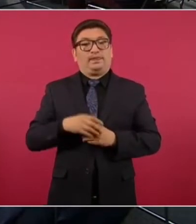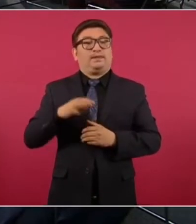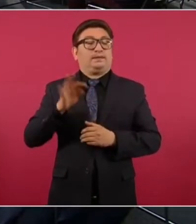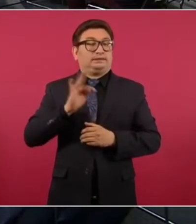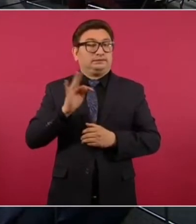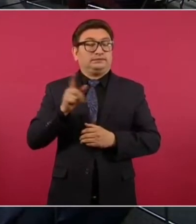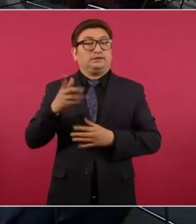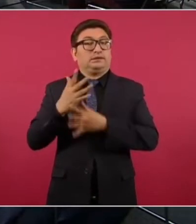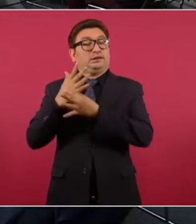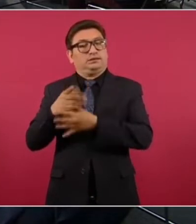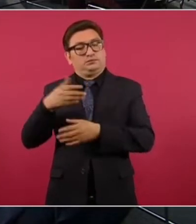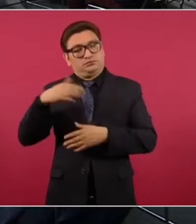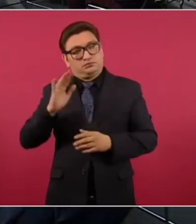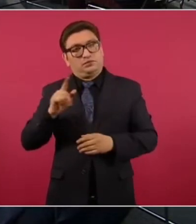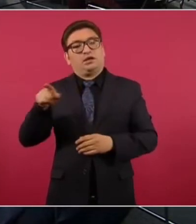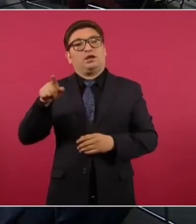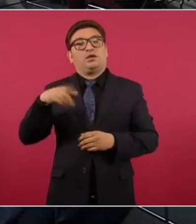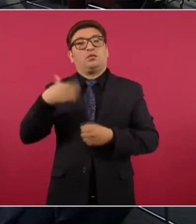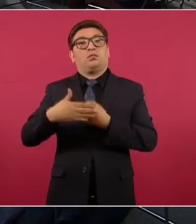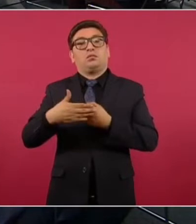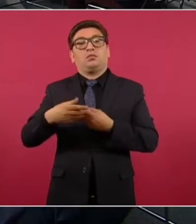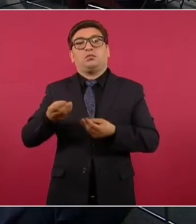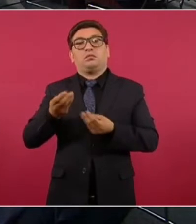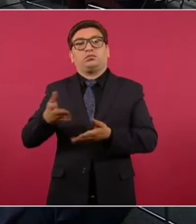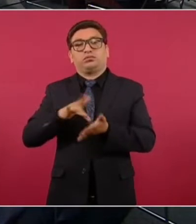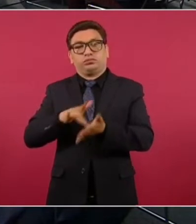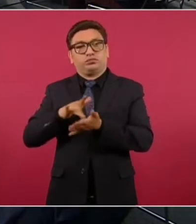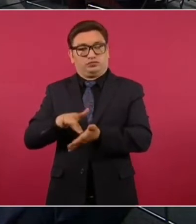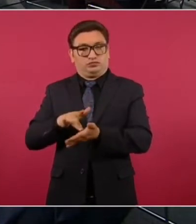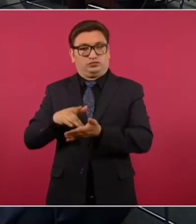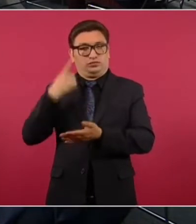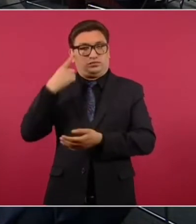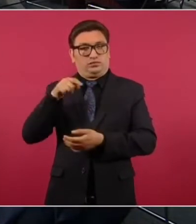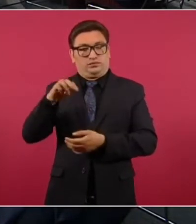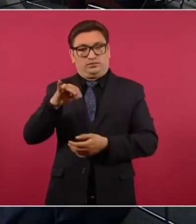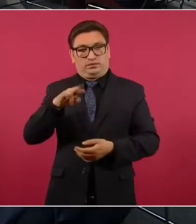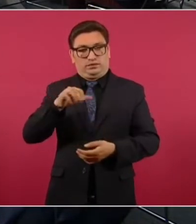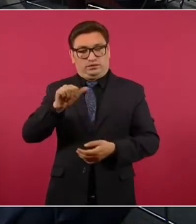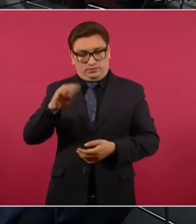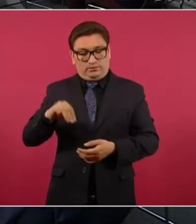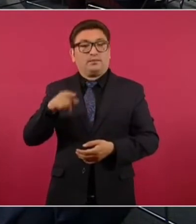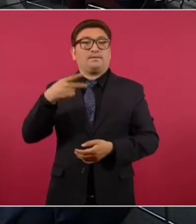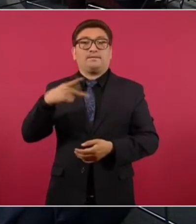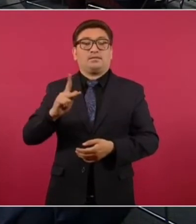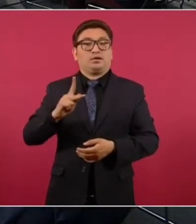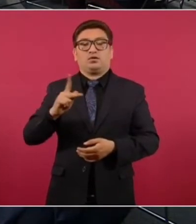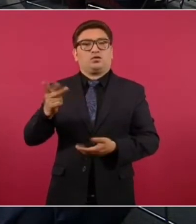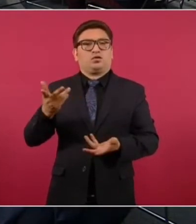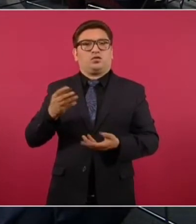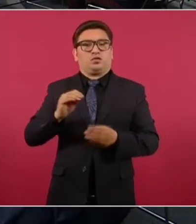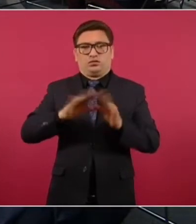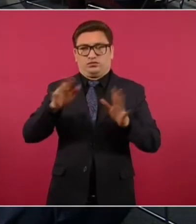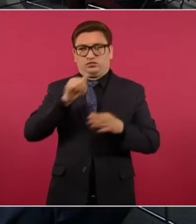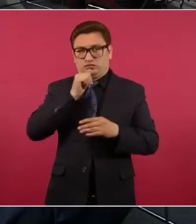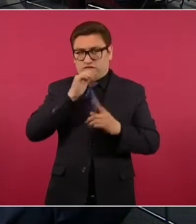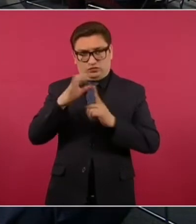supuestamente le iban a dar medidas de apoyo a Miriam, hasta el momento obviamente la